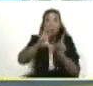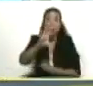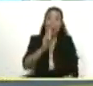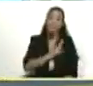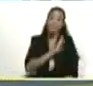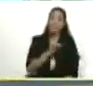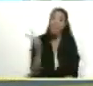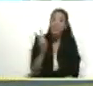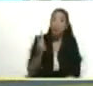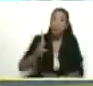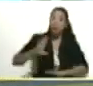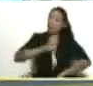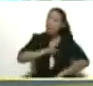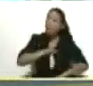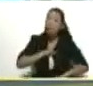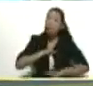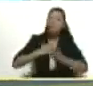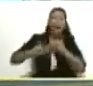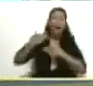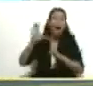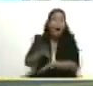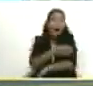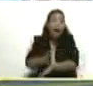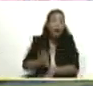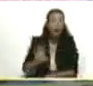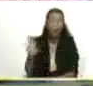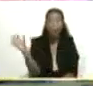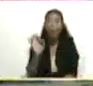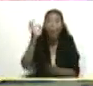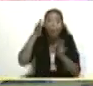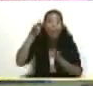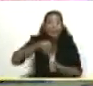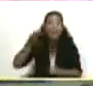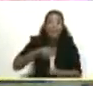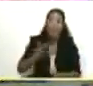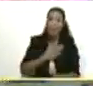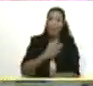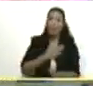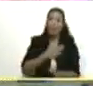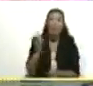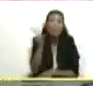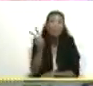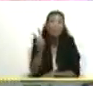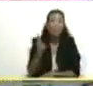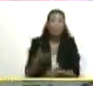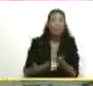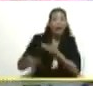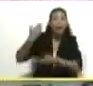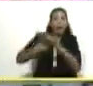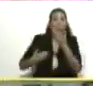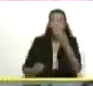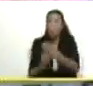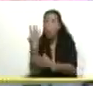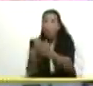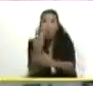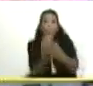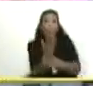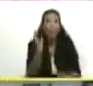de los ritmos originales y del canto original mestizo del pueblo de Venezuela.